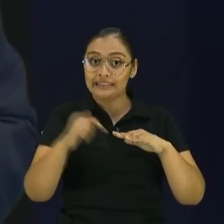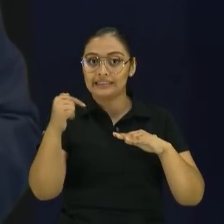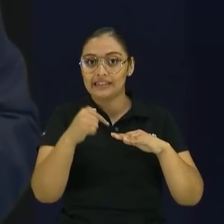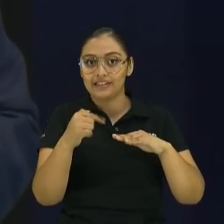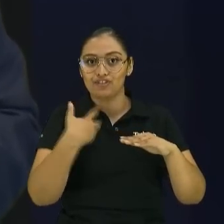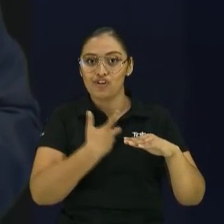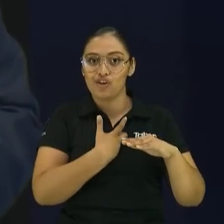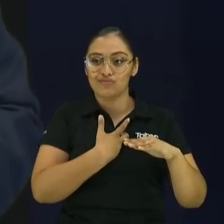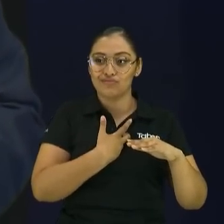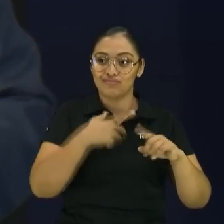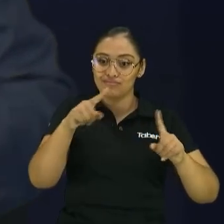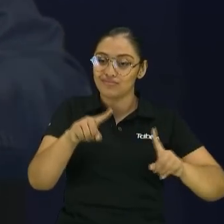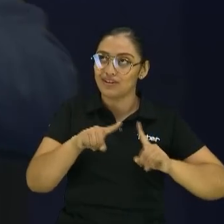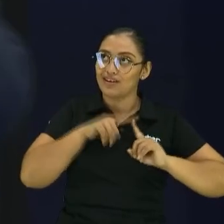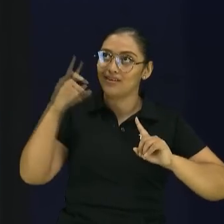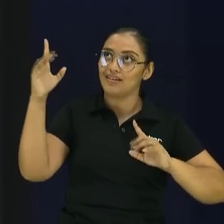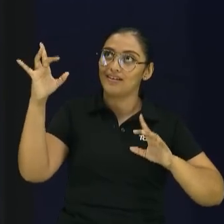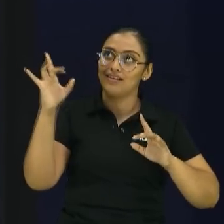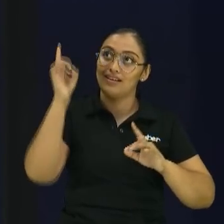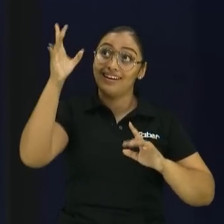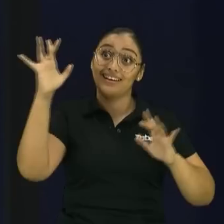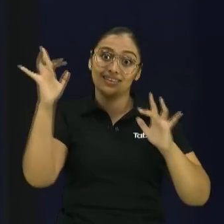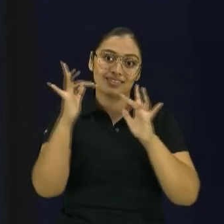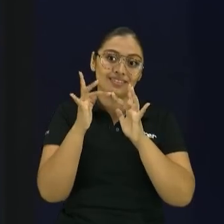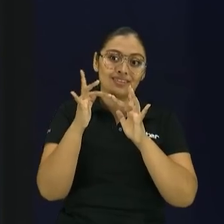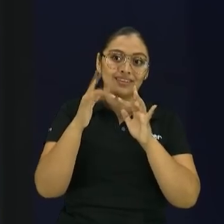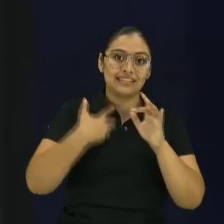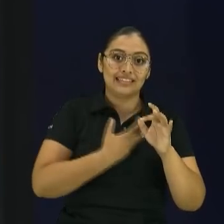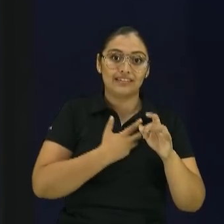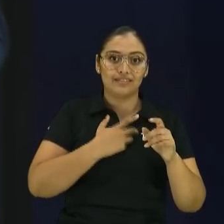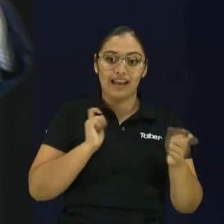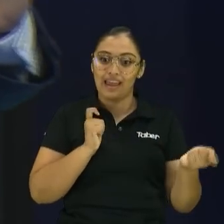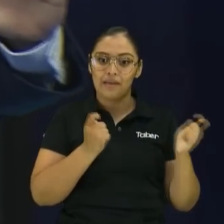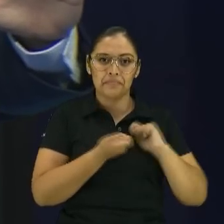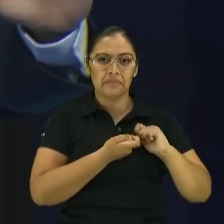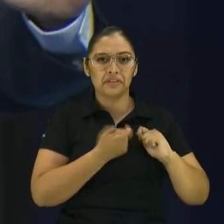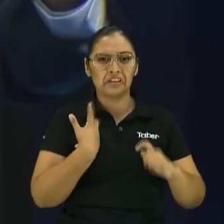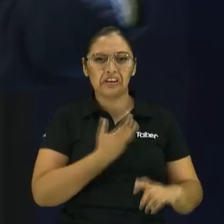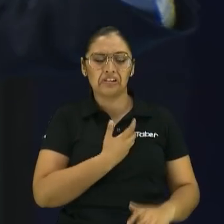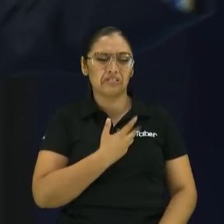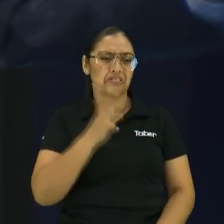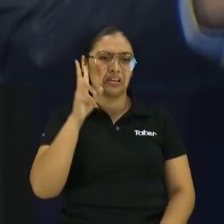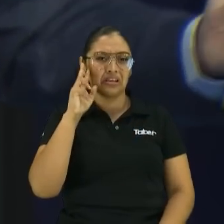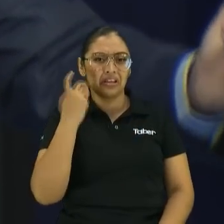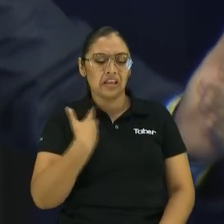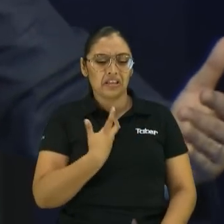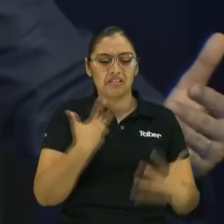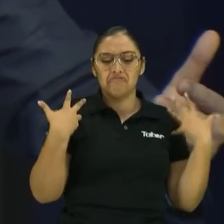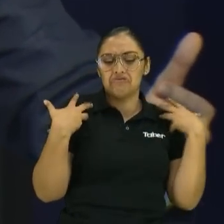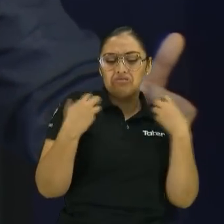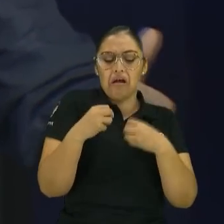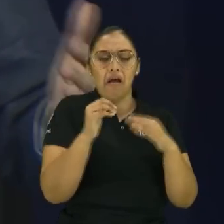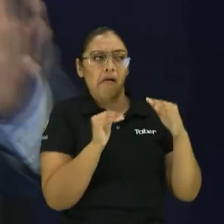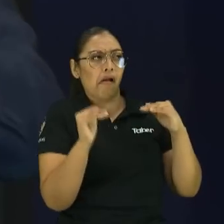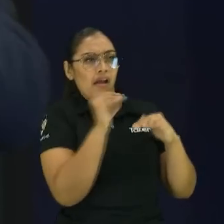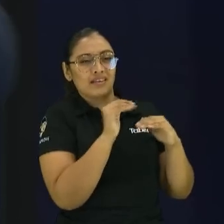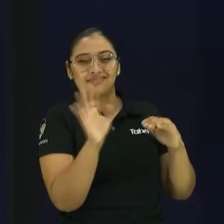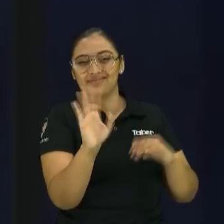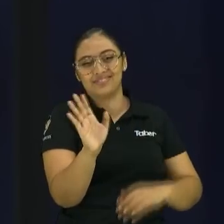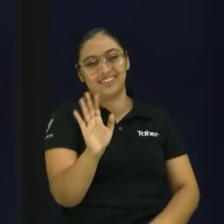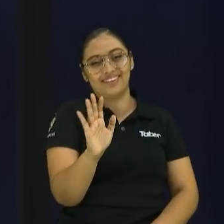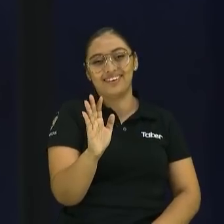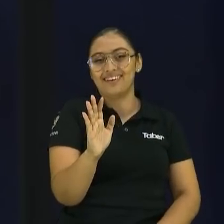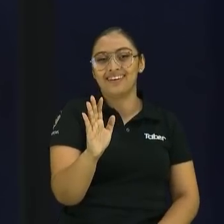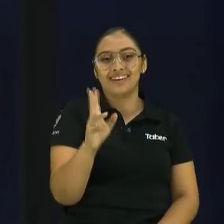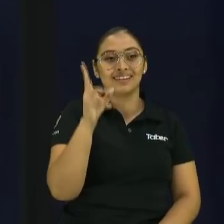ya cambiaron Yo no te estoy hablando de una escalera social no no solo estoy hablando que ya con las personas que te llevas pues ya